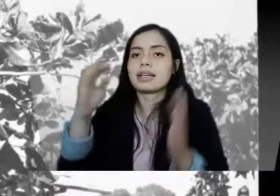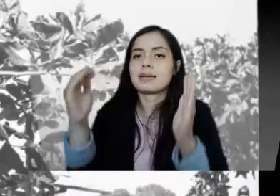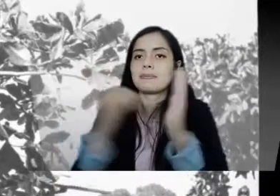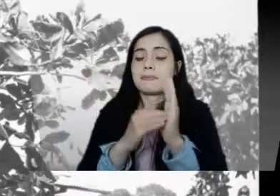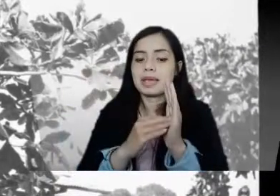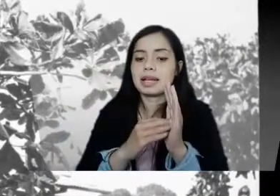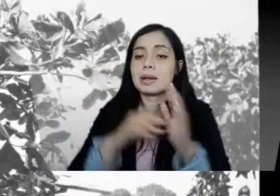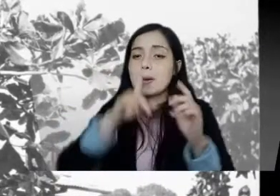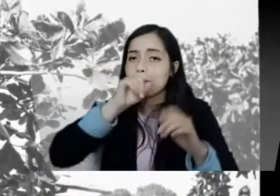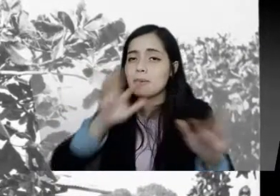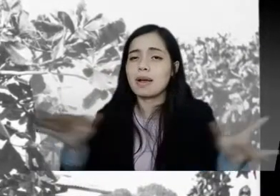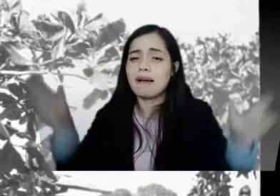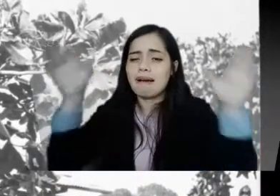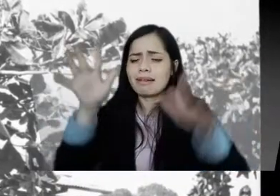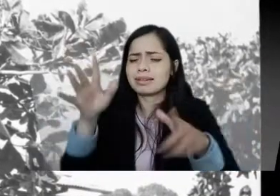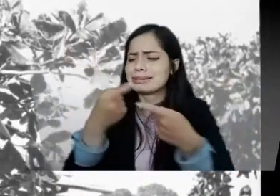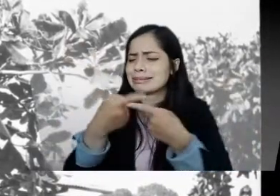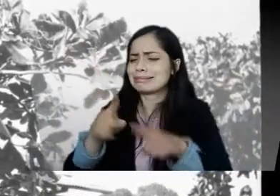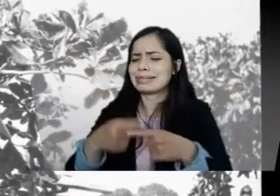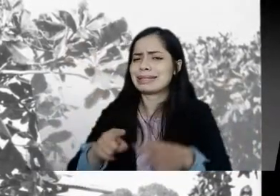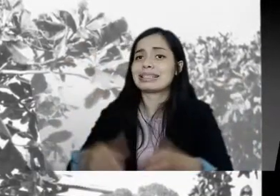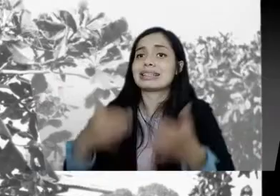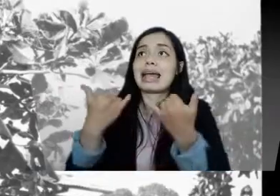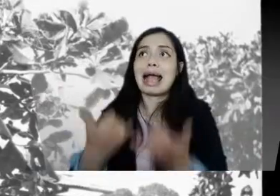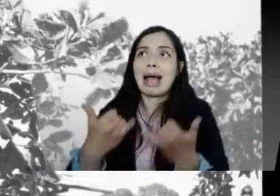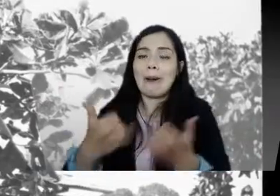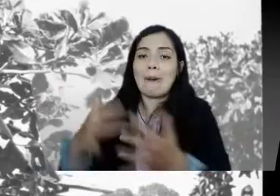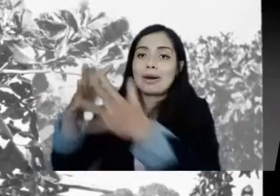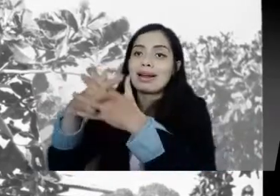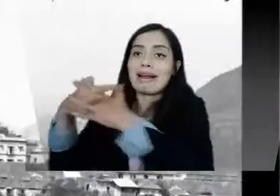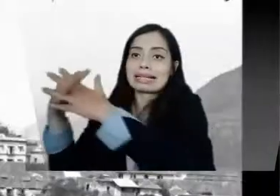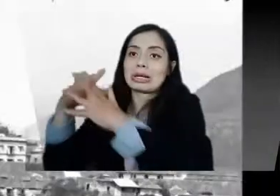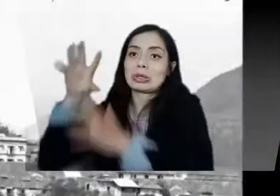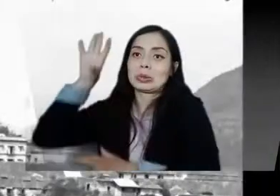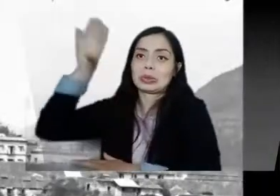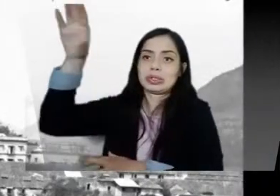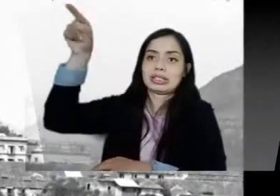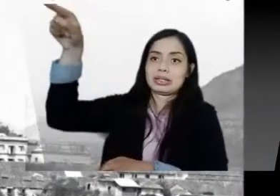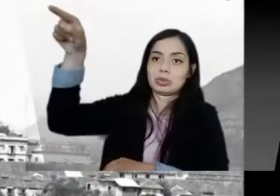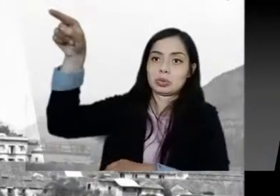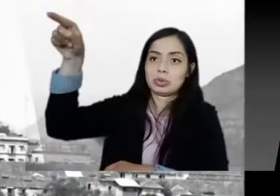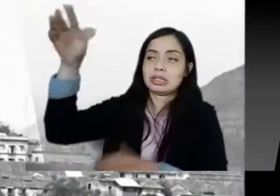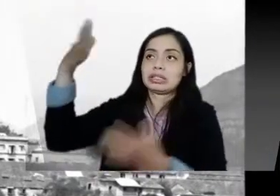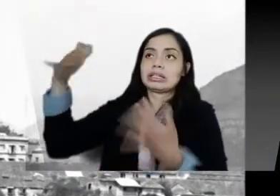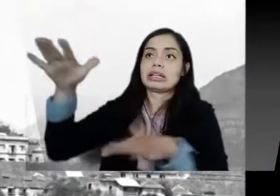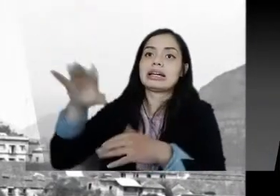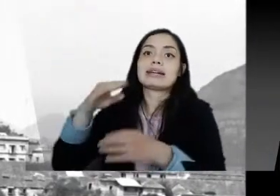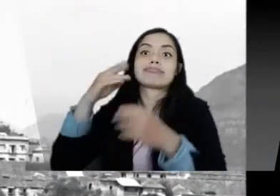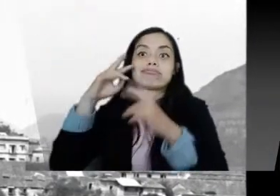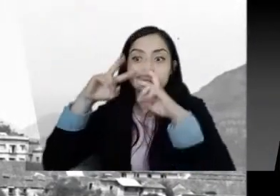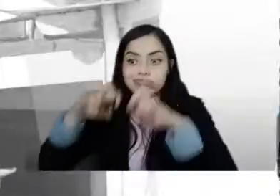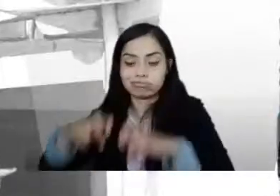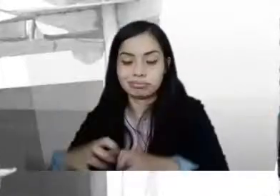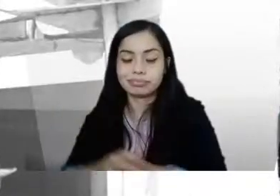Los expedicionarios que vinieron a estudiar las aves de Colombia hace 110 años trabajaron en la región de Honda.